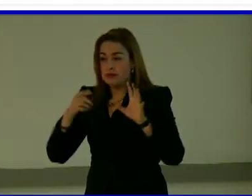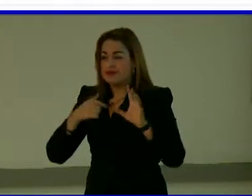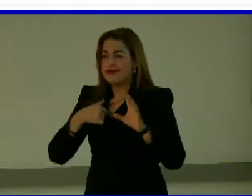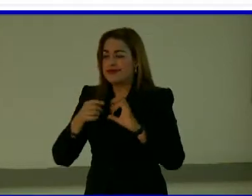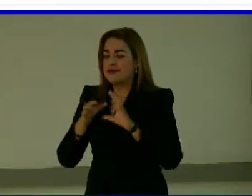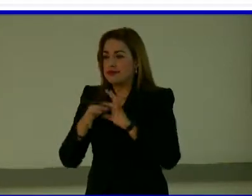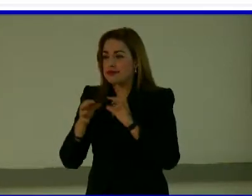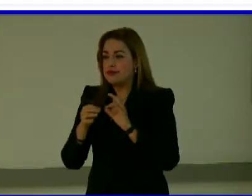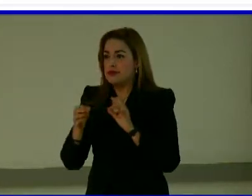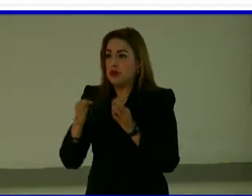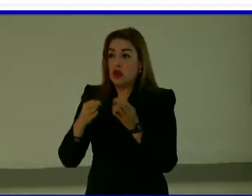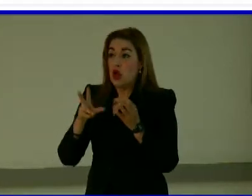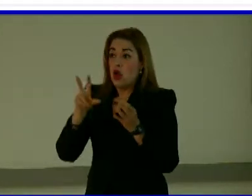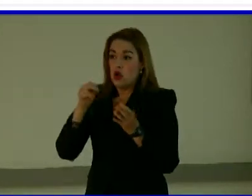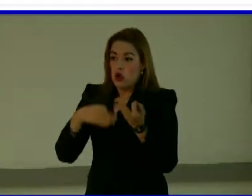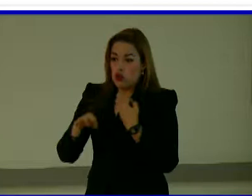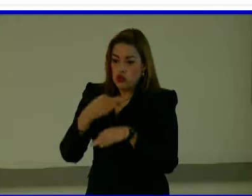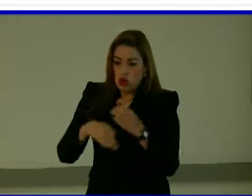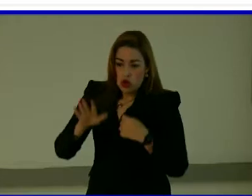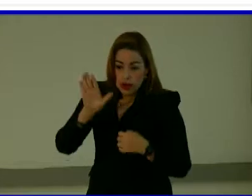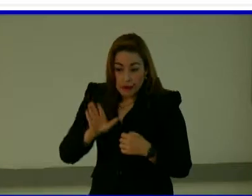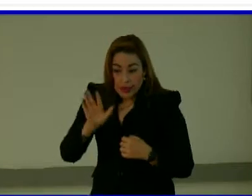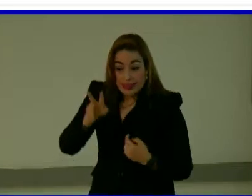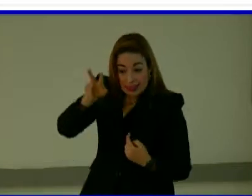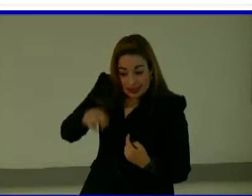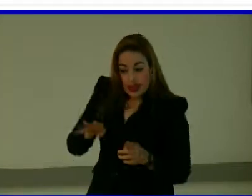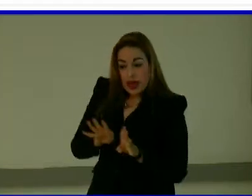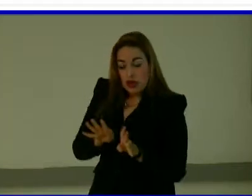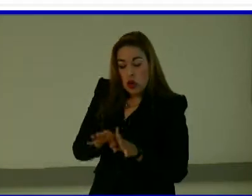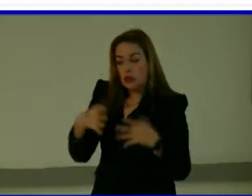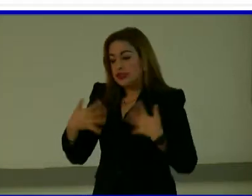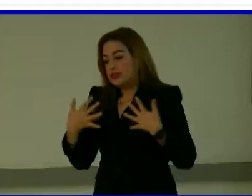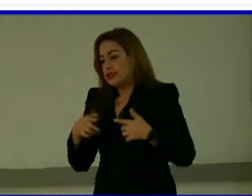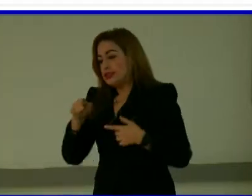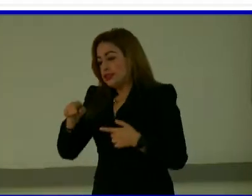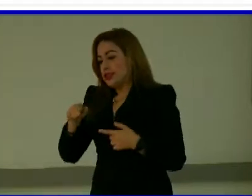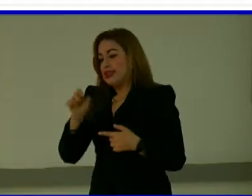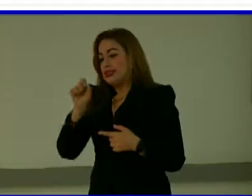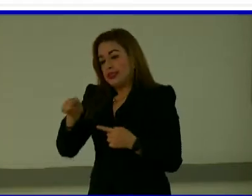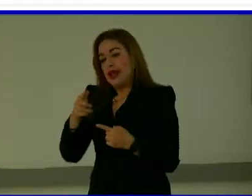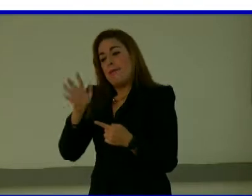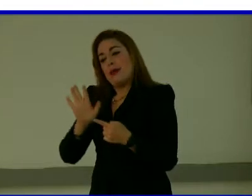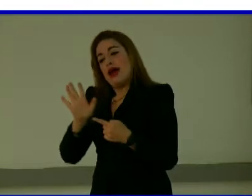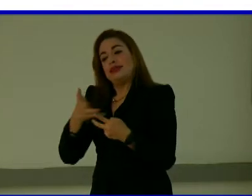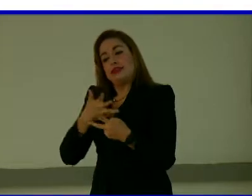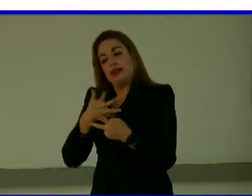lo que es oro brilla ni todo lo negro morcilla. O sea, aquí tenemos que ver qué es lo que está pasando.